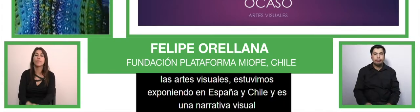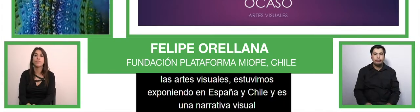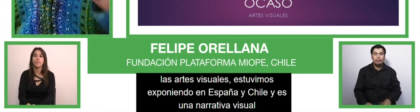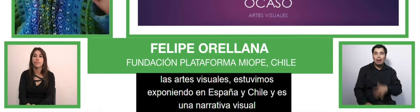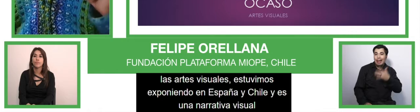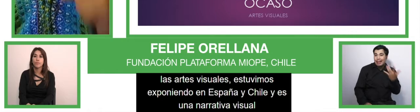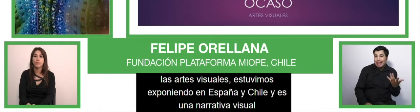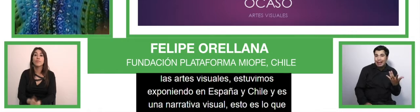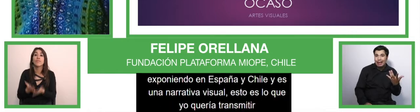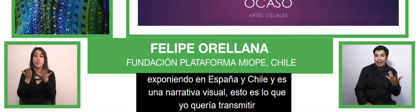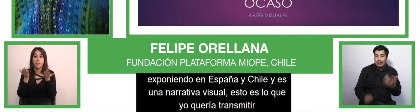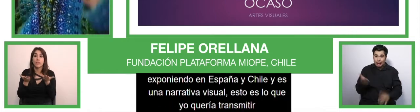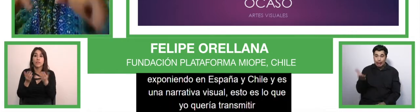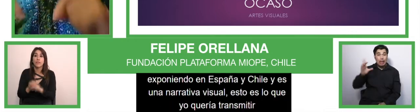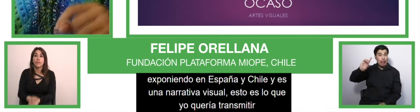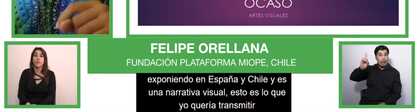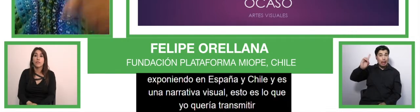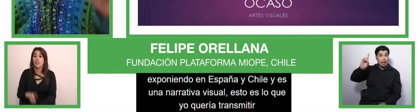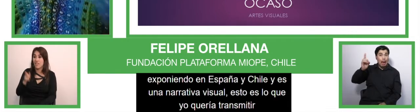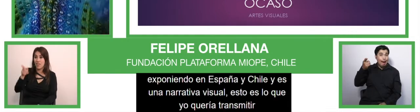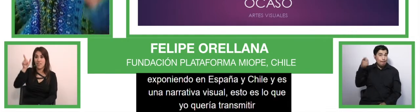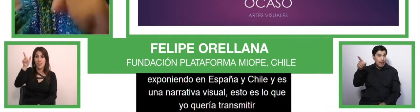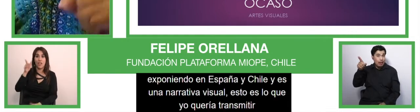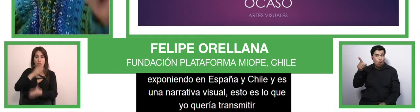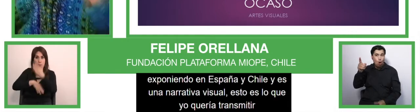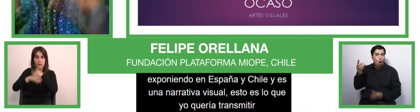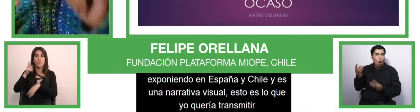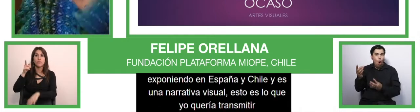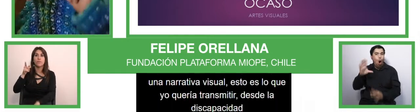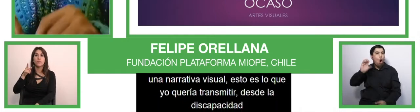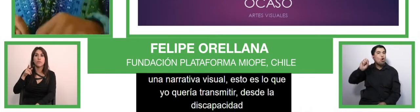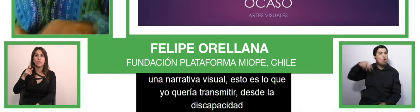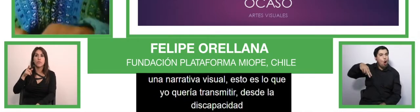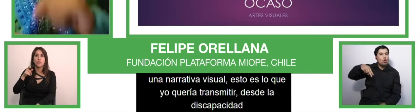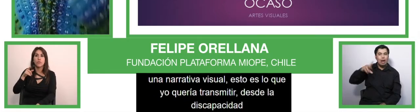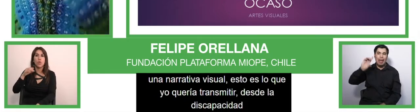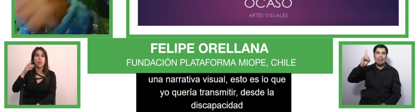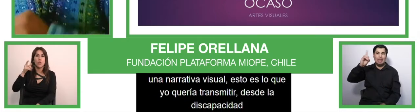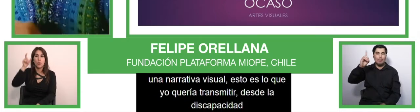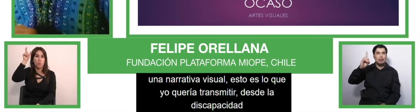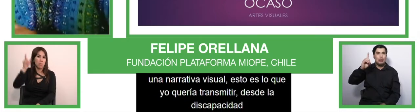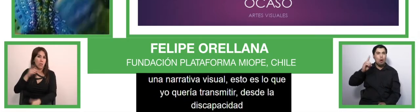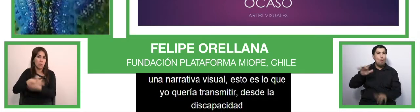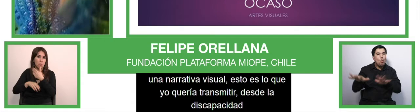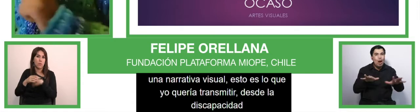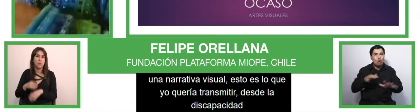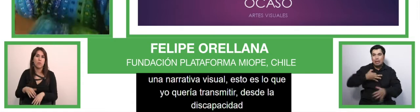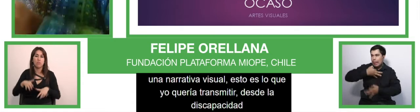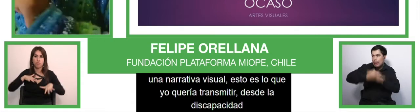desde la discapacidad, pero con la discapacidad como un elemento narrativo. ¿Por qué?